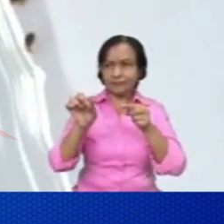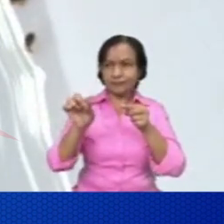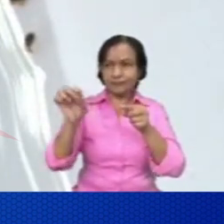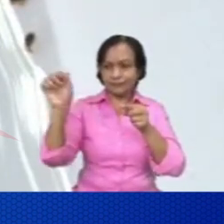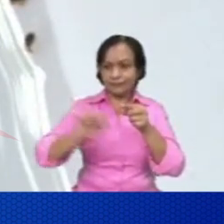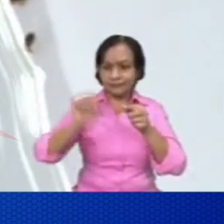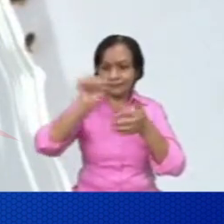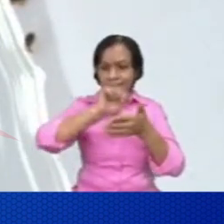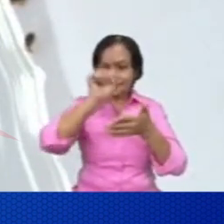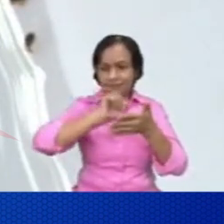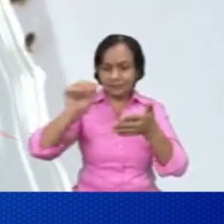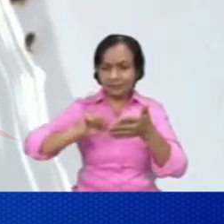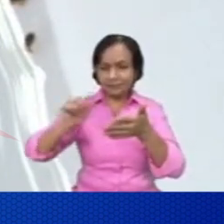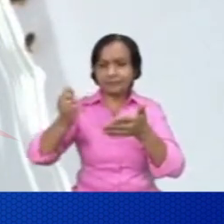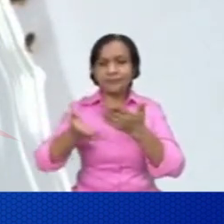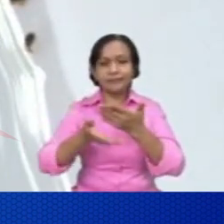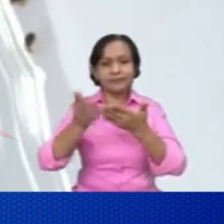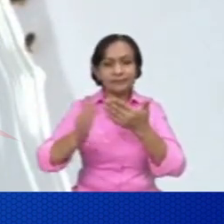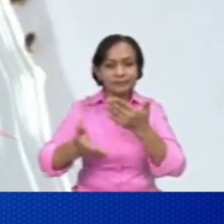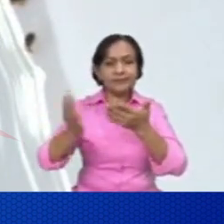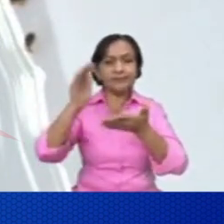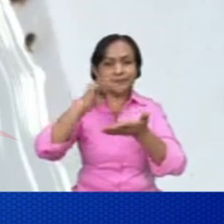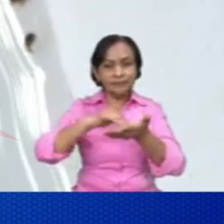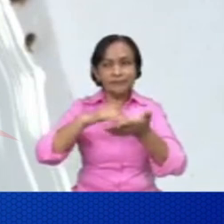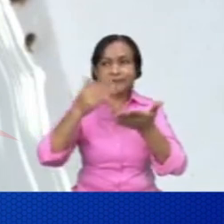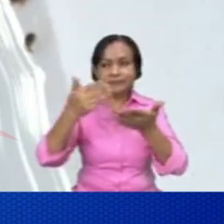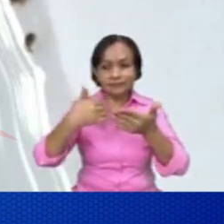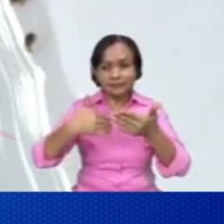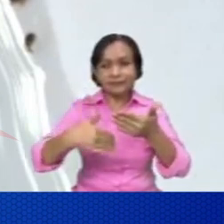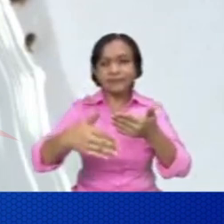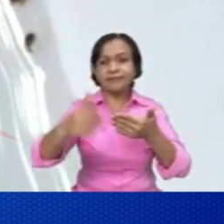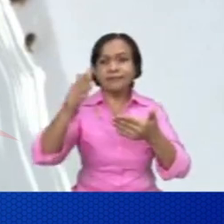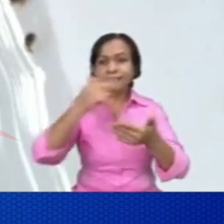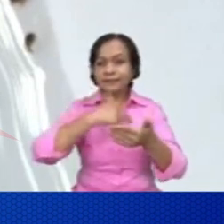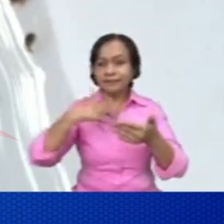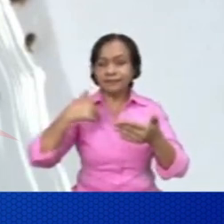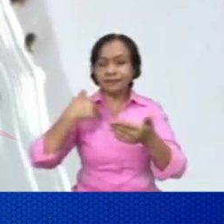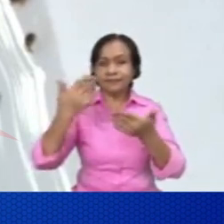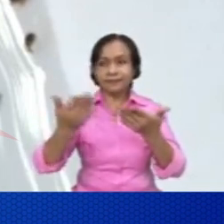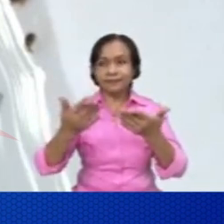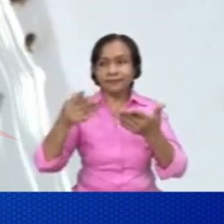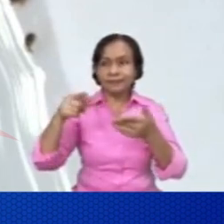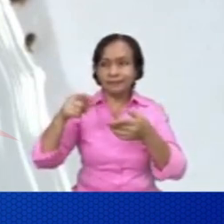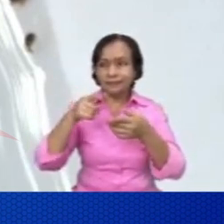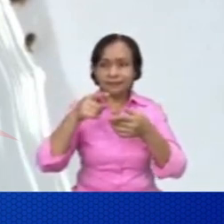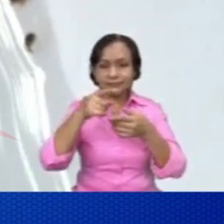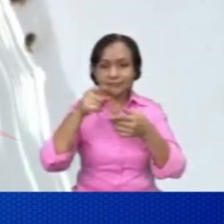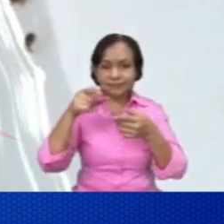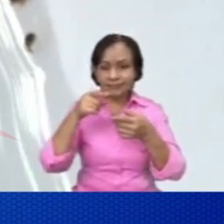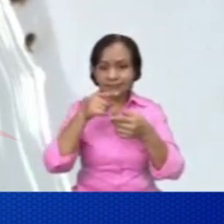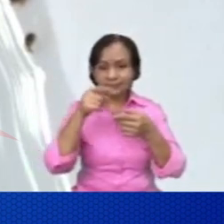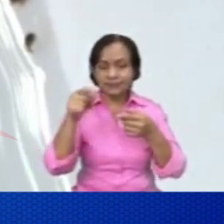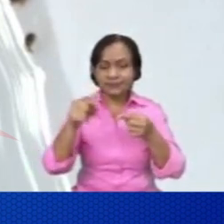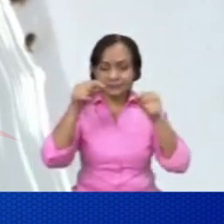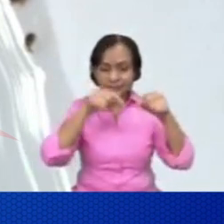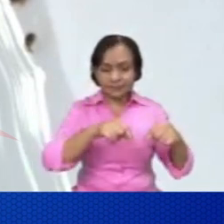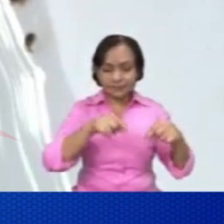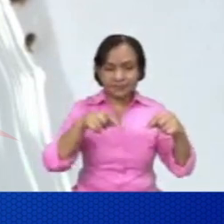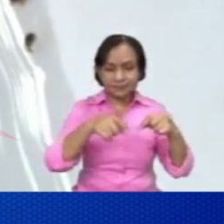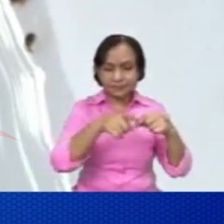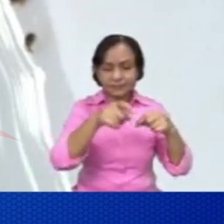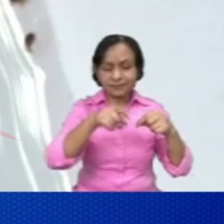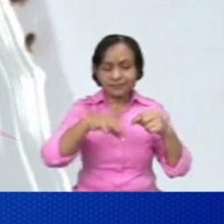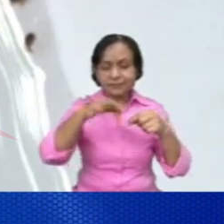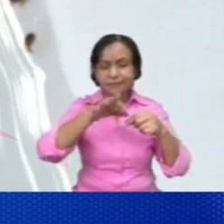cepillan. Entonces luego en el transcurso del tiempo del huevo salen estas larvas y de estas larvas salen